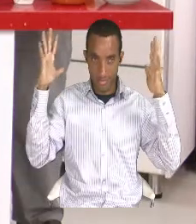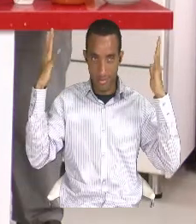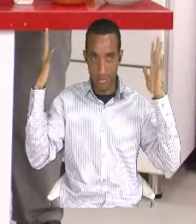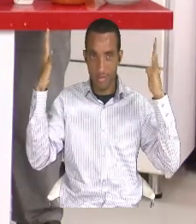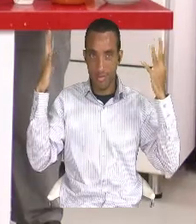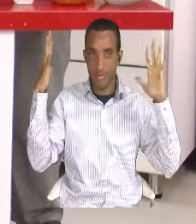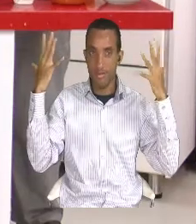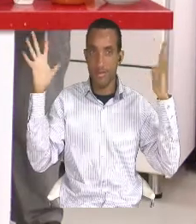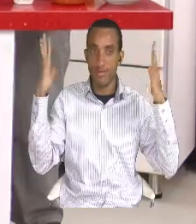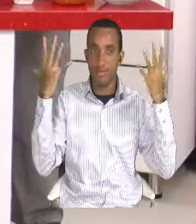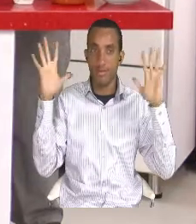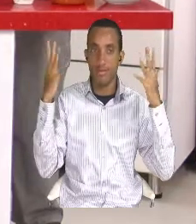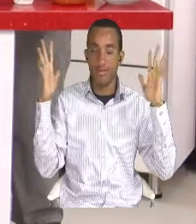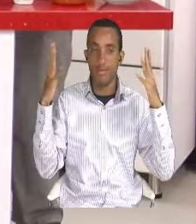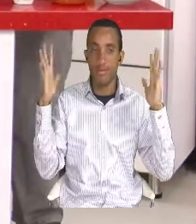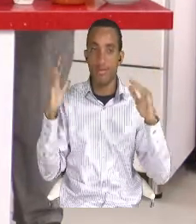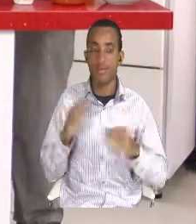Díaz.